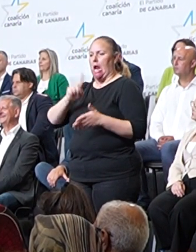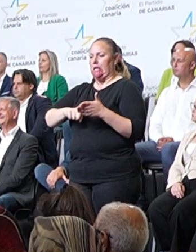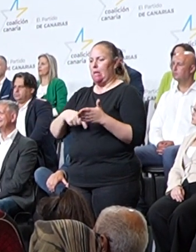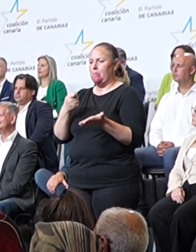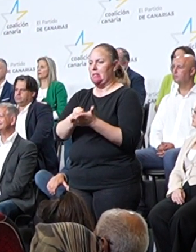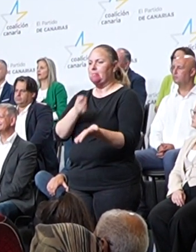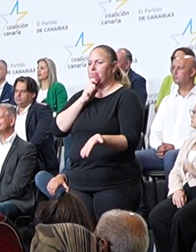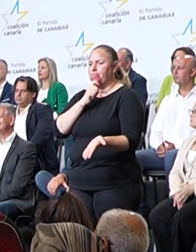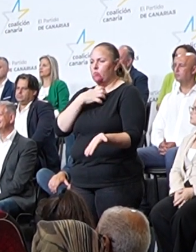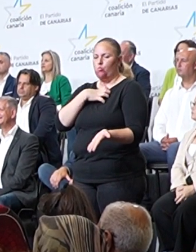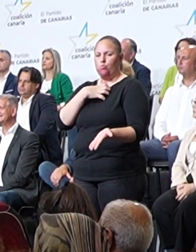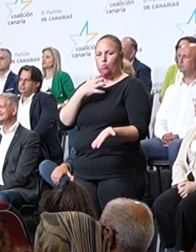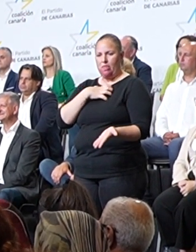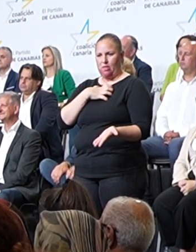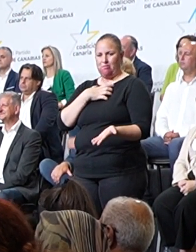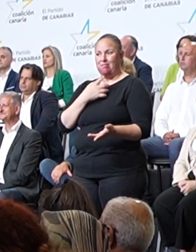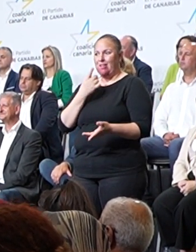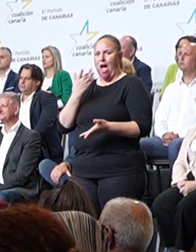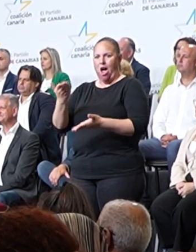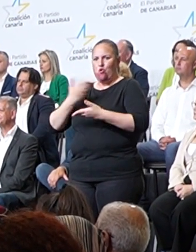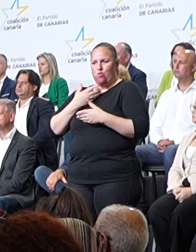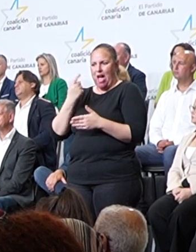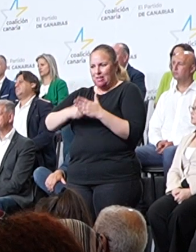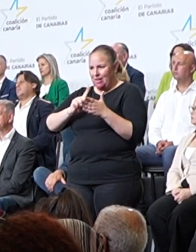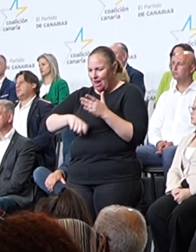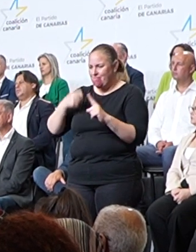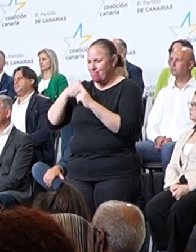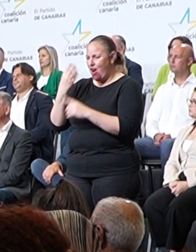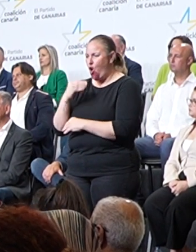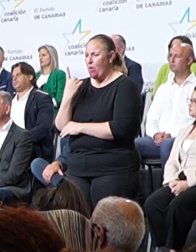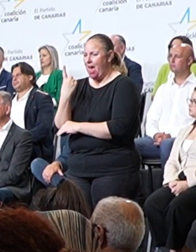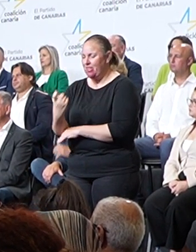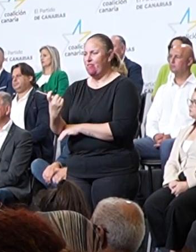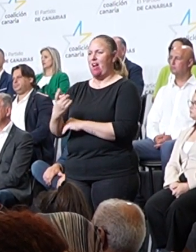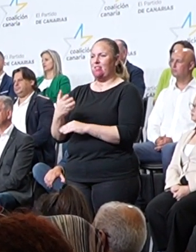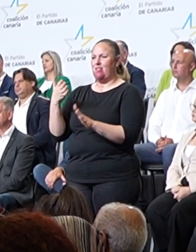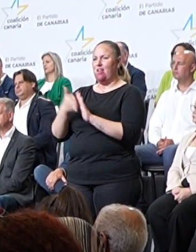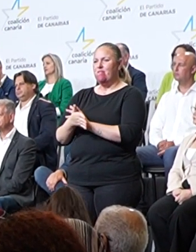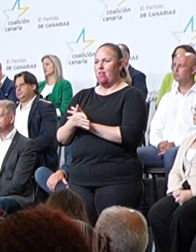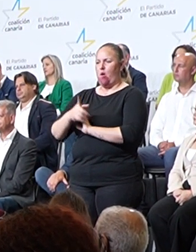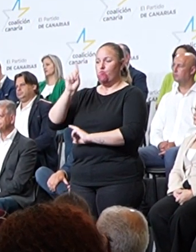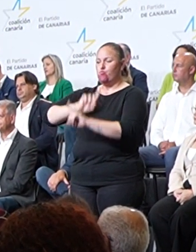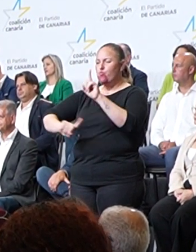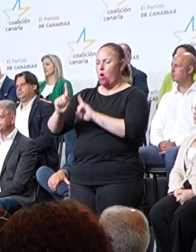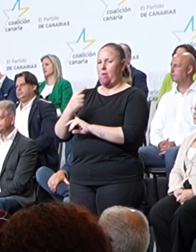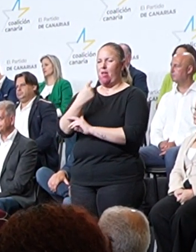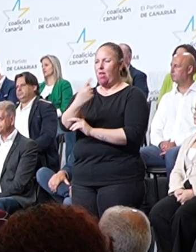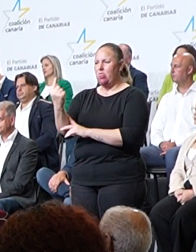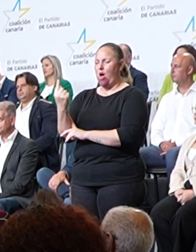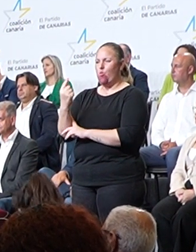alquiler y que se necesitan ayudas para el alquiler para los jóvenes. No está atendiendo a los problemas de las